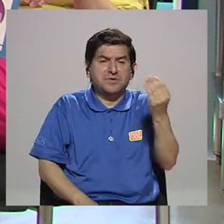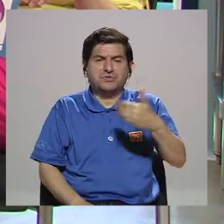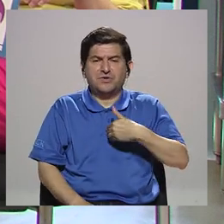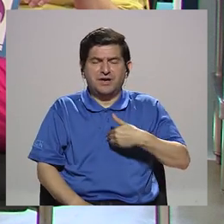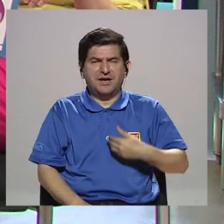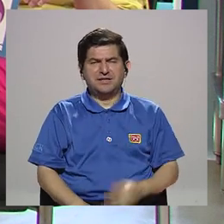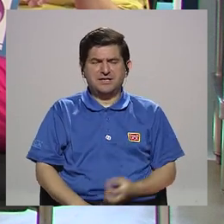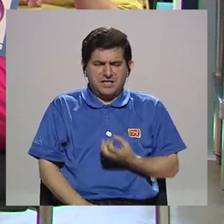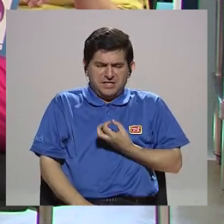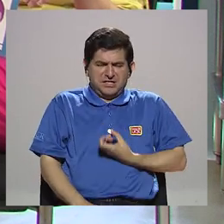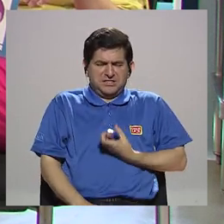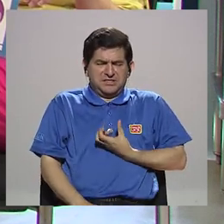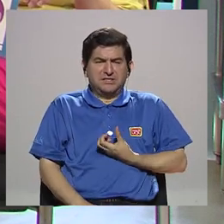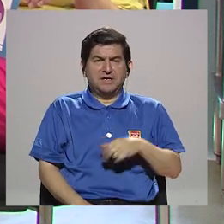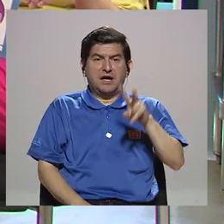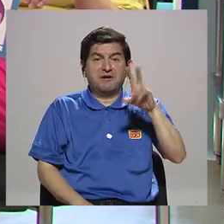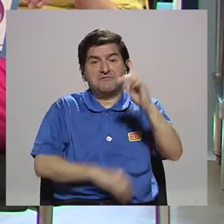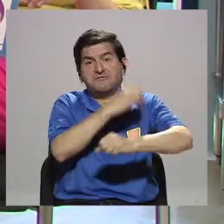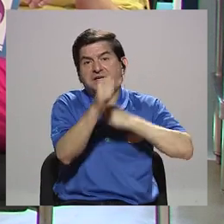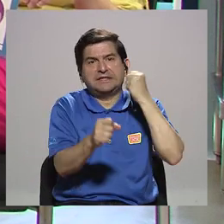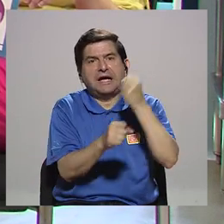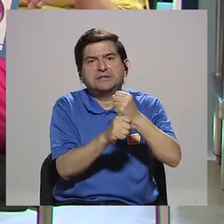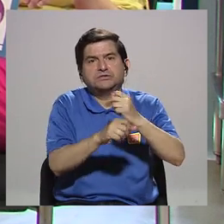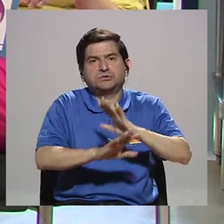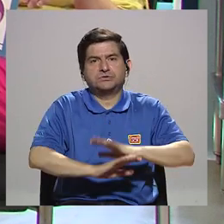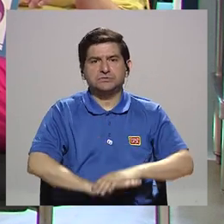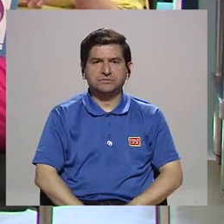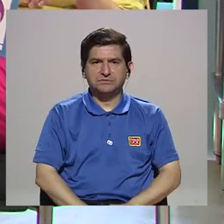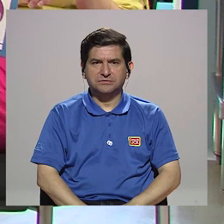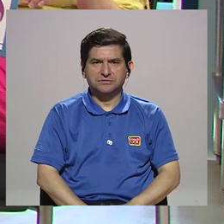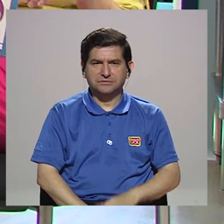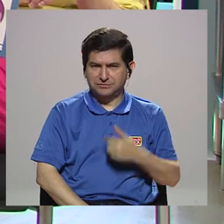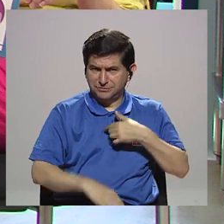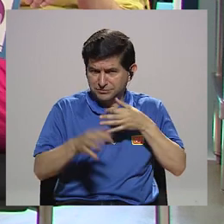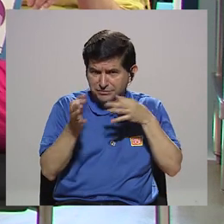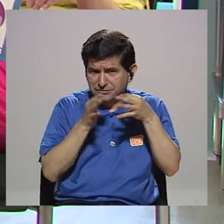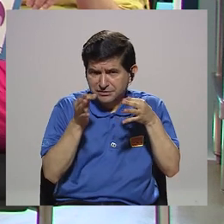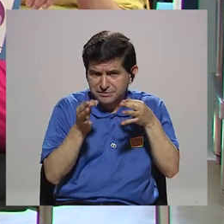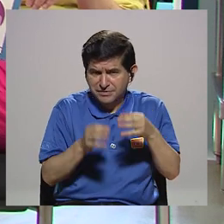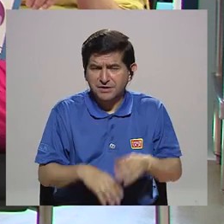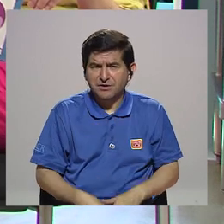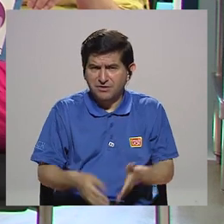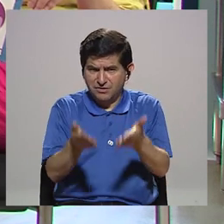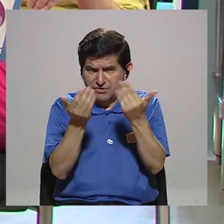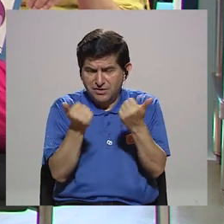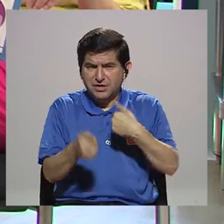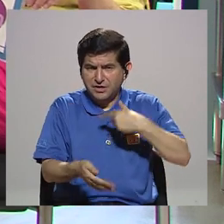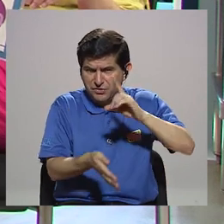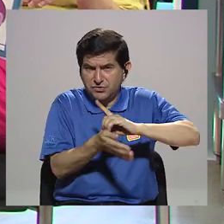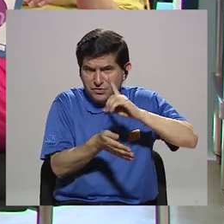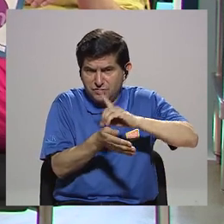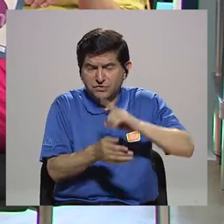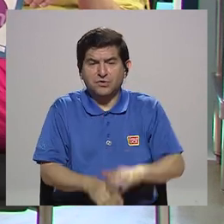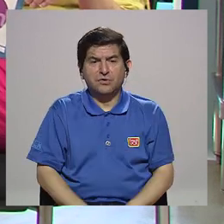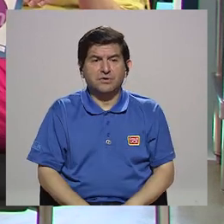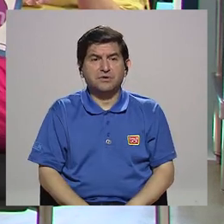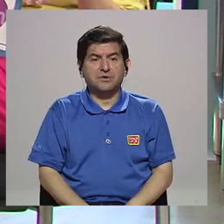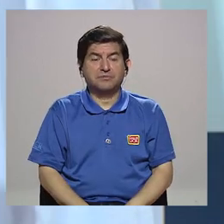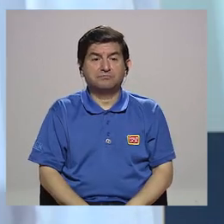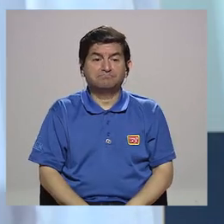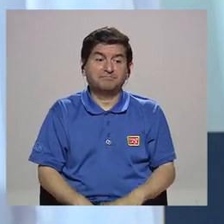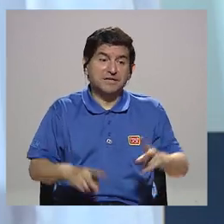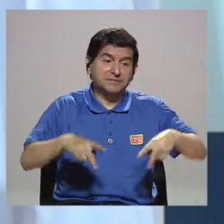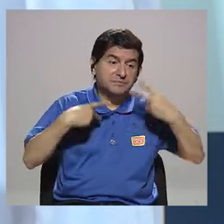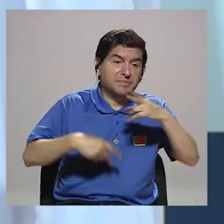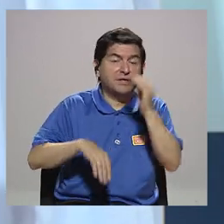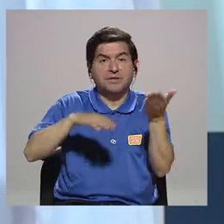un ardor en la boca del estómago a los 20 años. ¿Me explico a dónde quiero llegar como médico? Bueno, a vivir